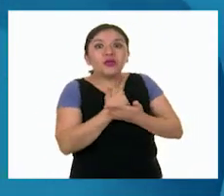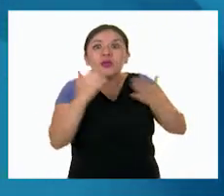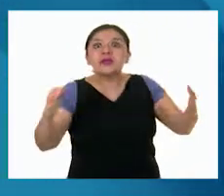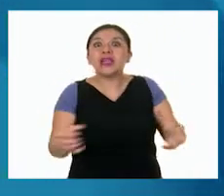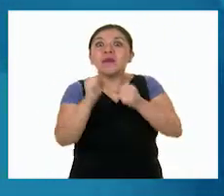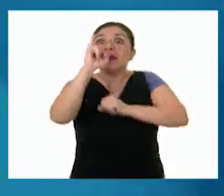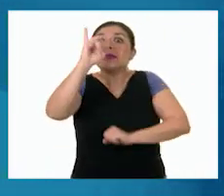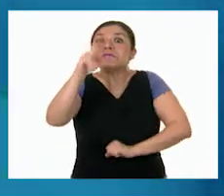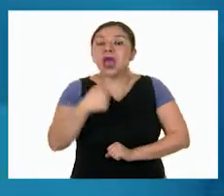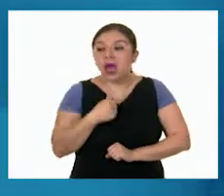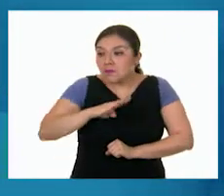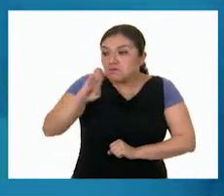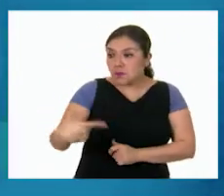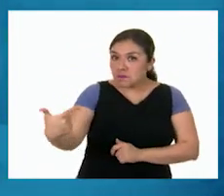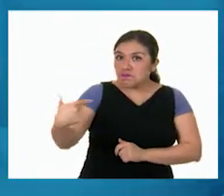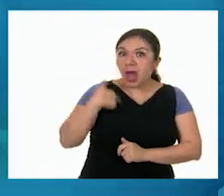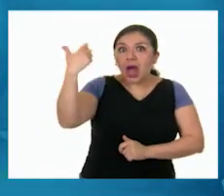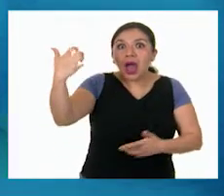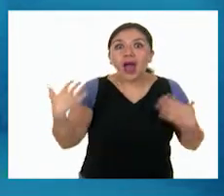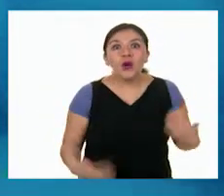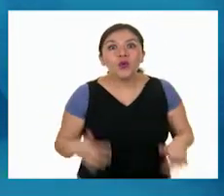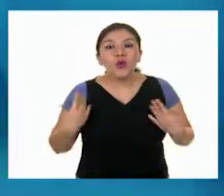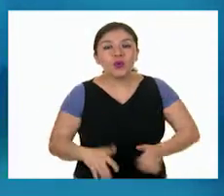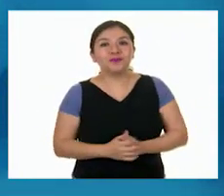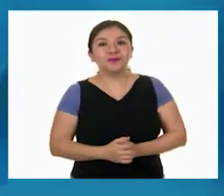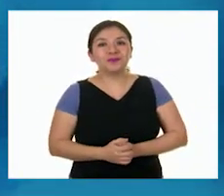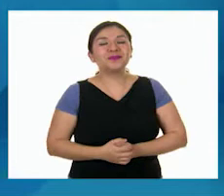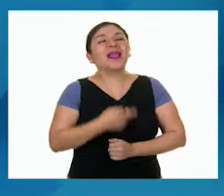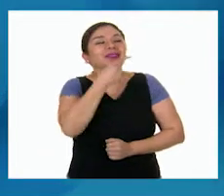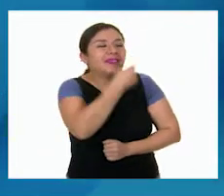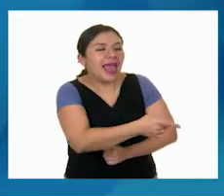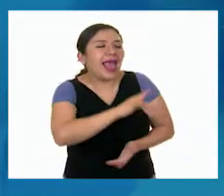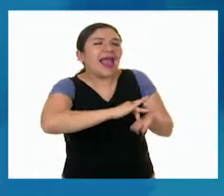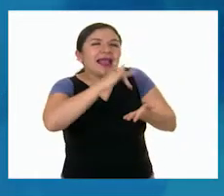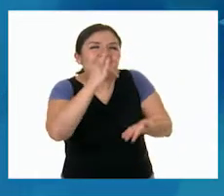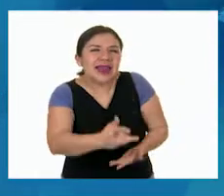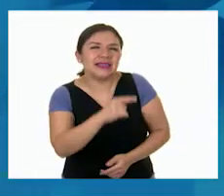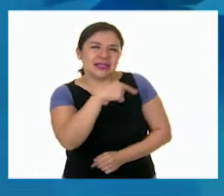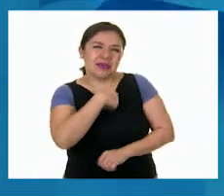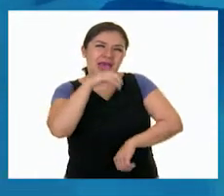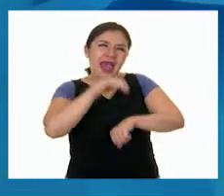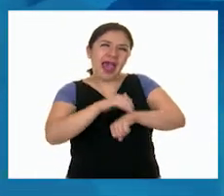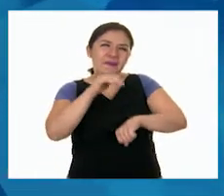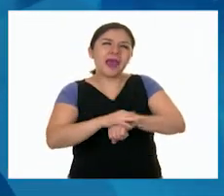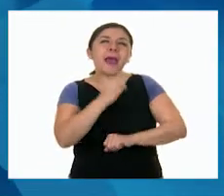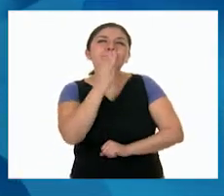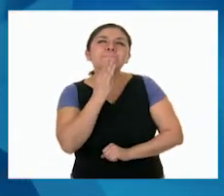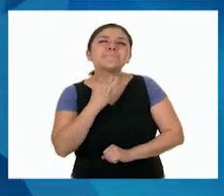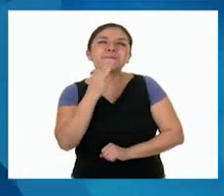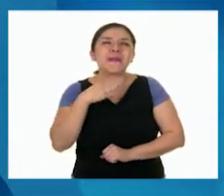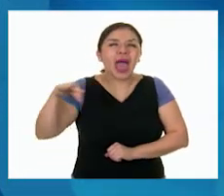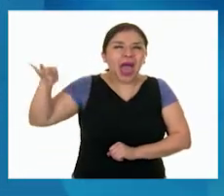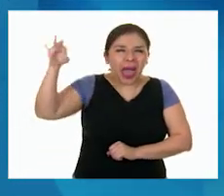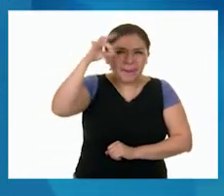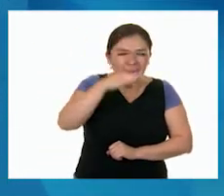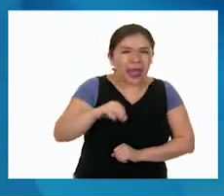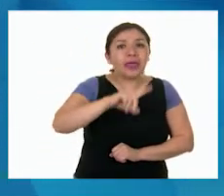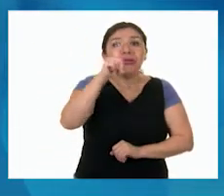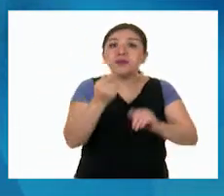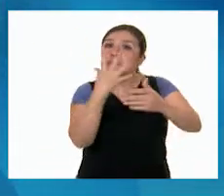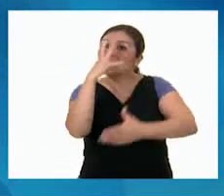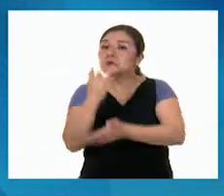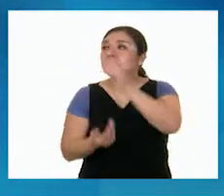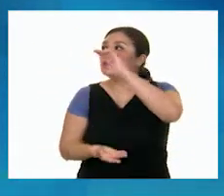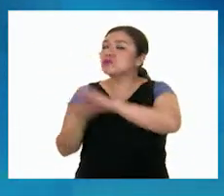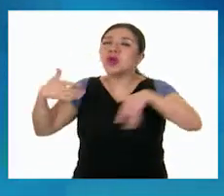estado a punto de morir. Saludó agradecida a su bienhechora y escapó